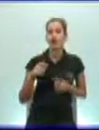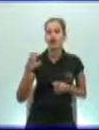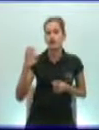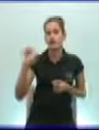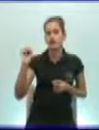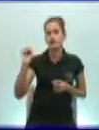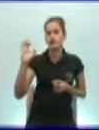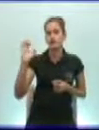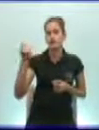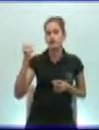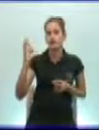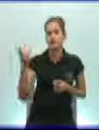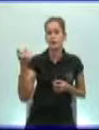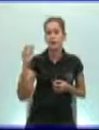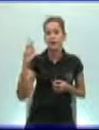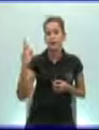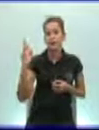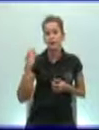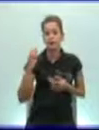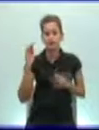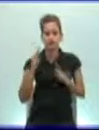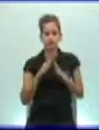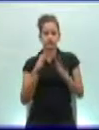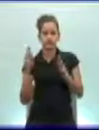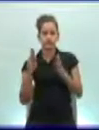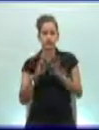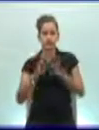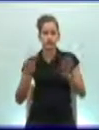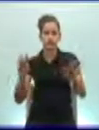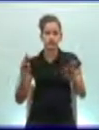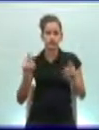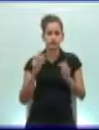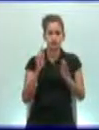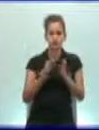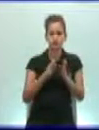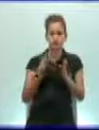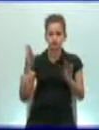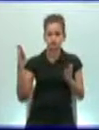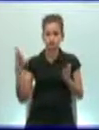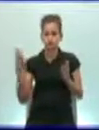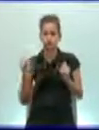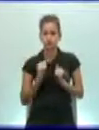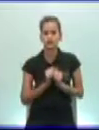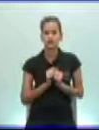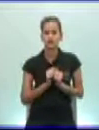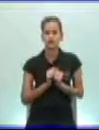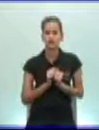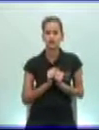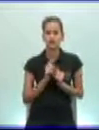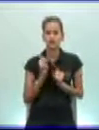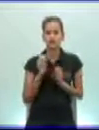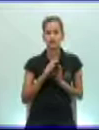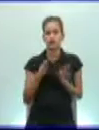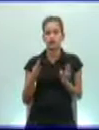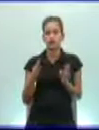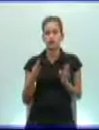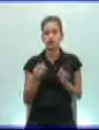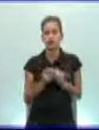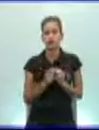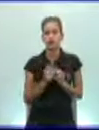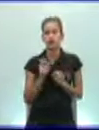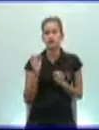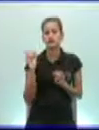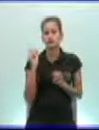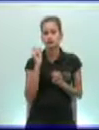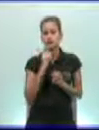este caso la primera parte del verbo escapar. Separamos la terminación ar. Fíjense